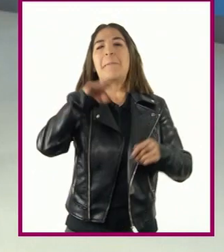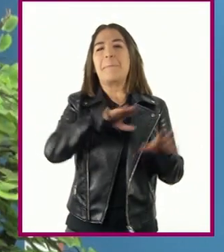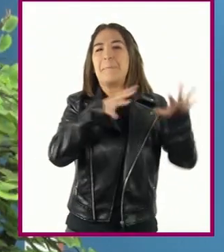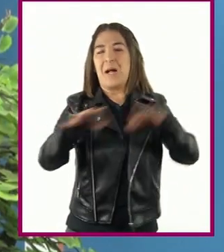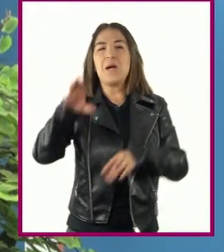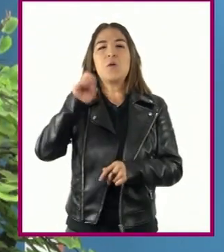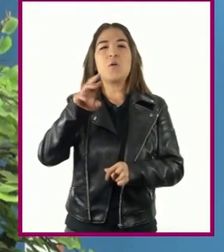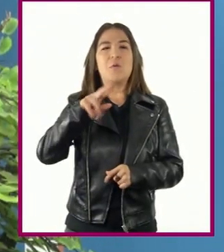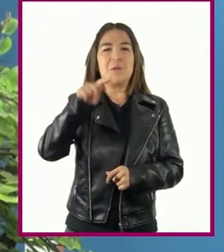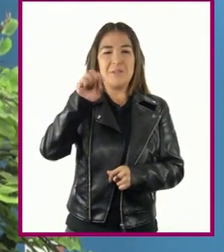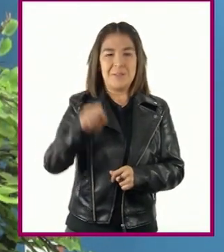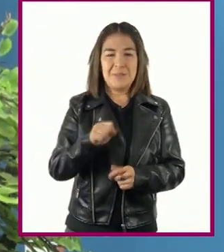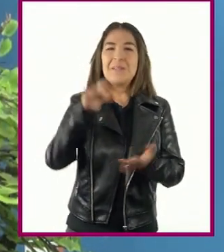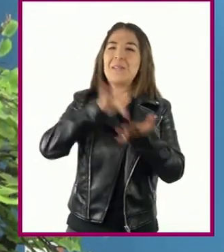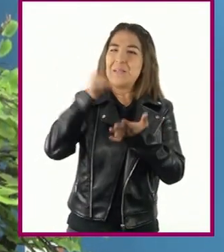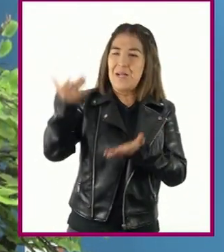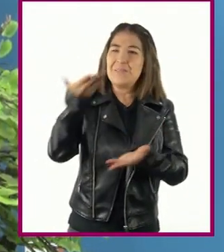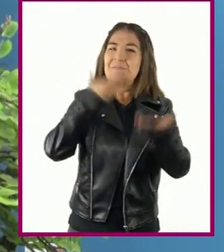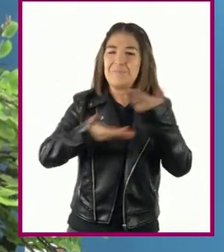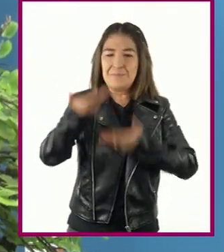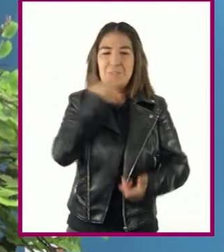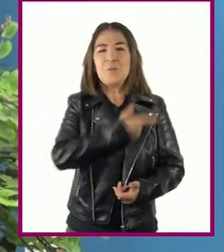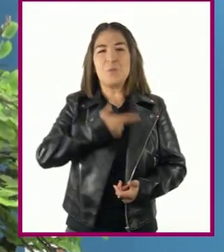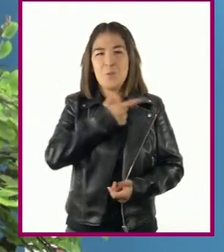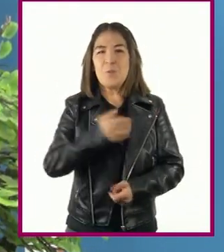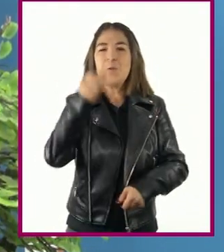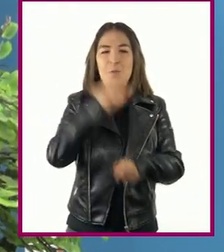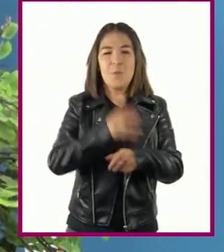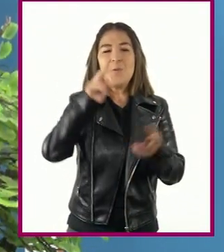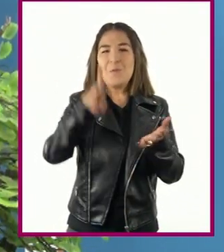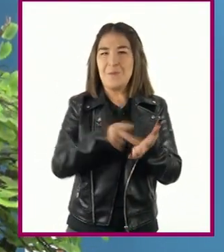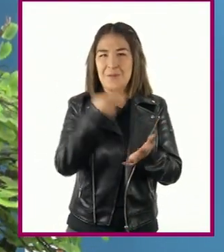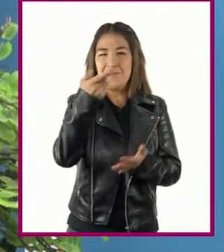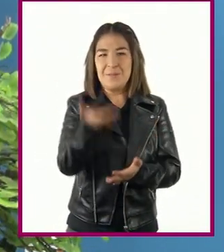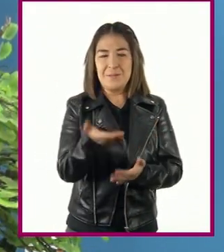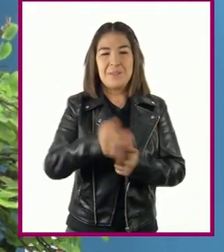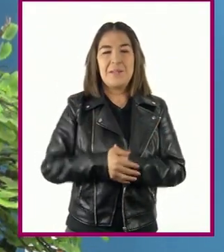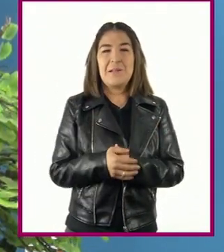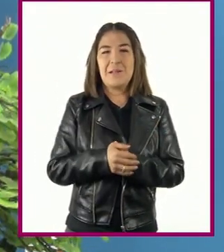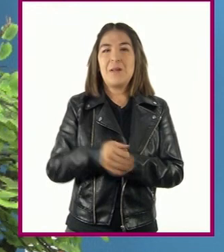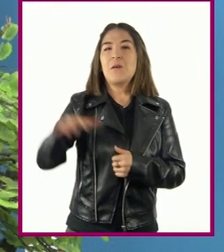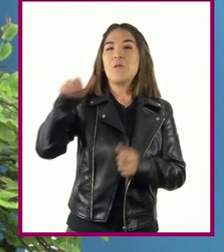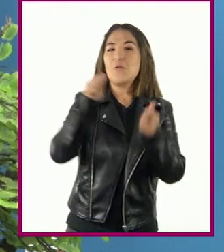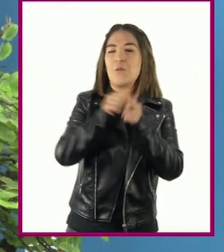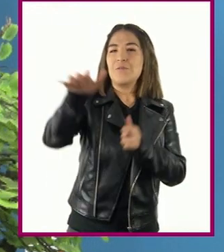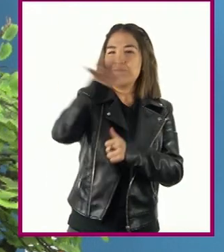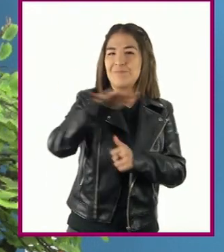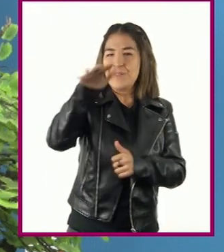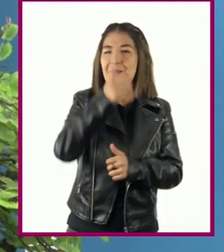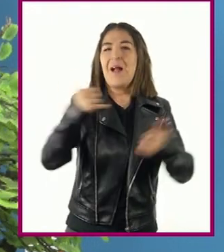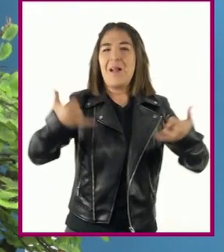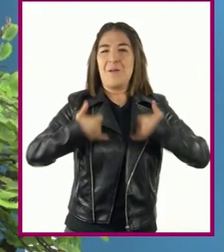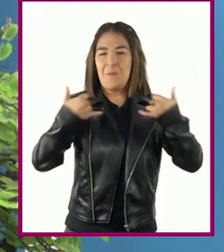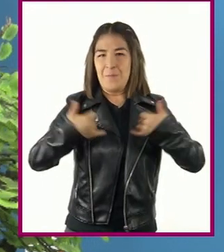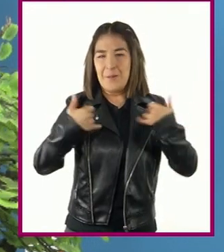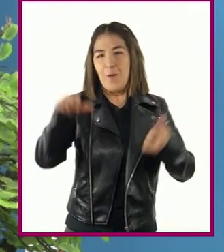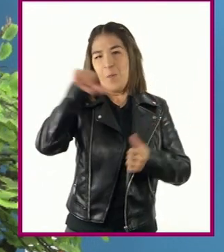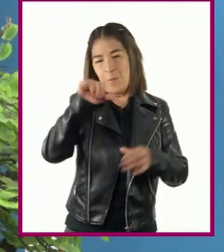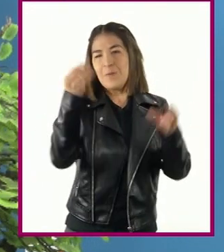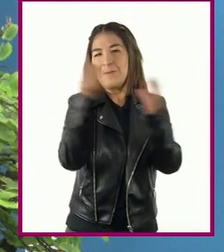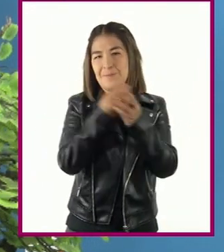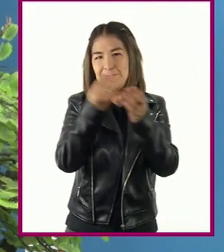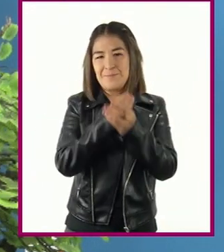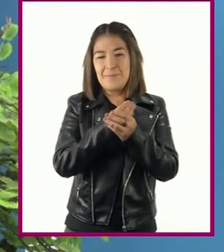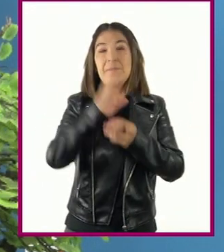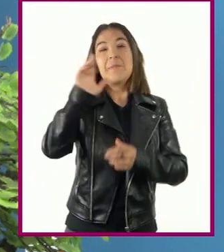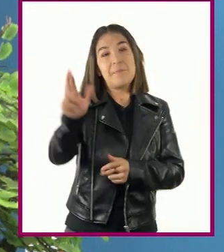Agradezco la presentación, Nadia. Es un gusto estar de nuevo con las y los adolescentes en esta sesión.